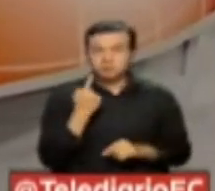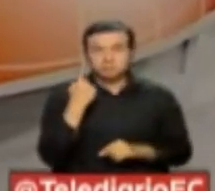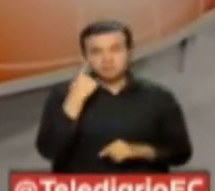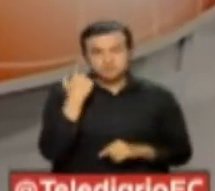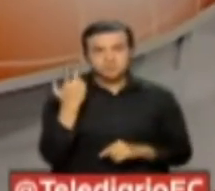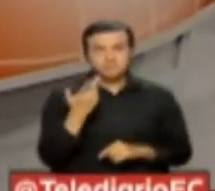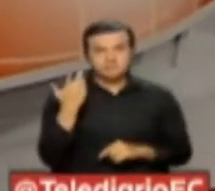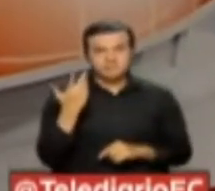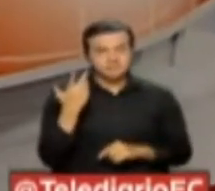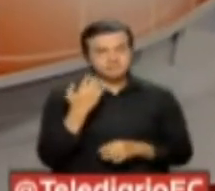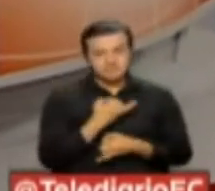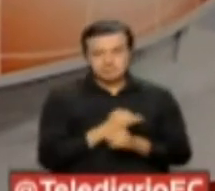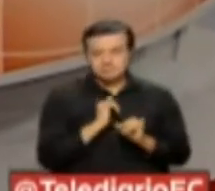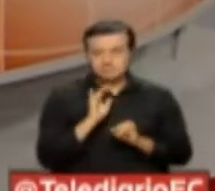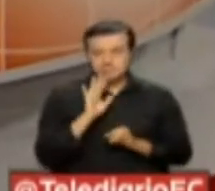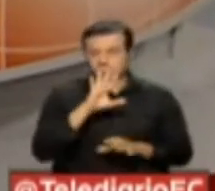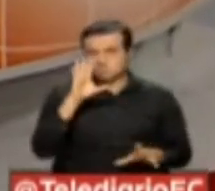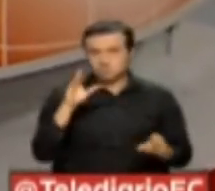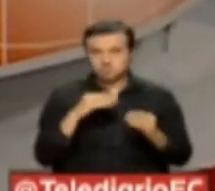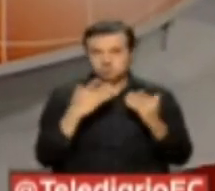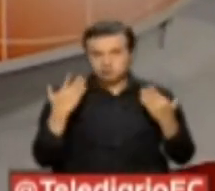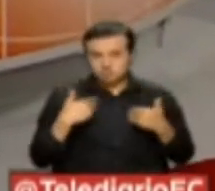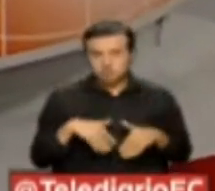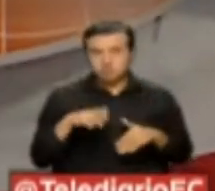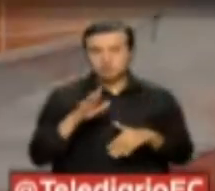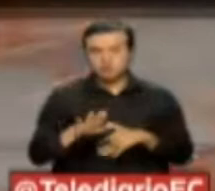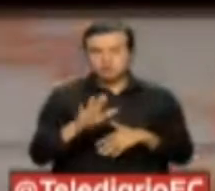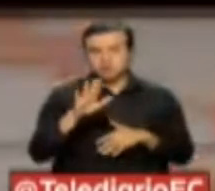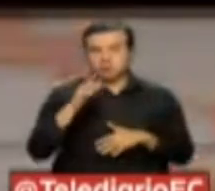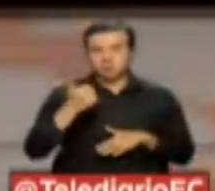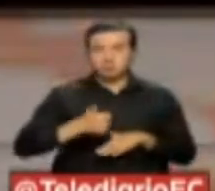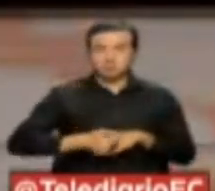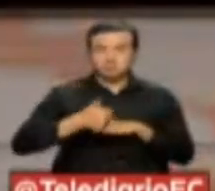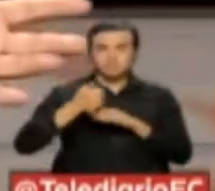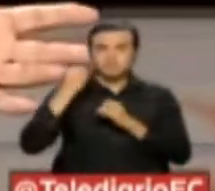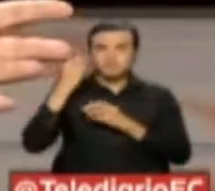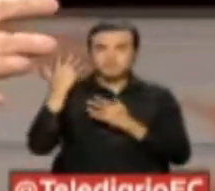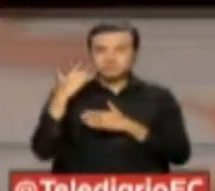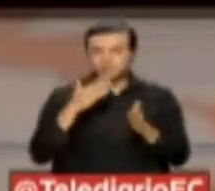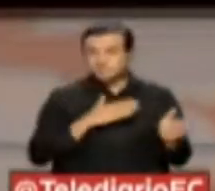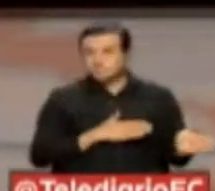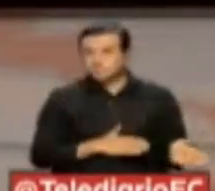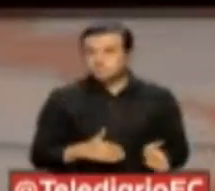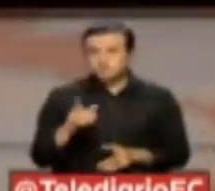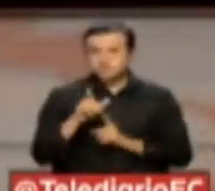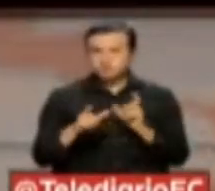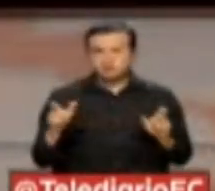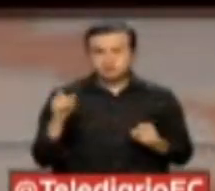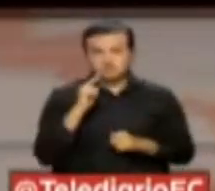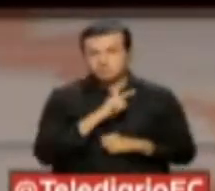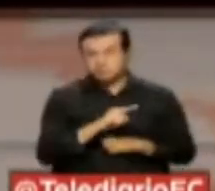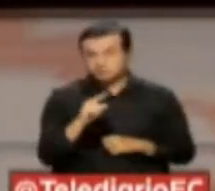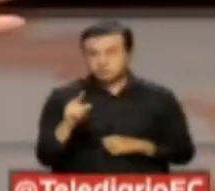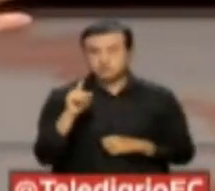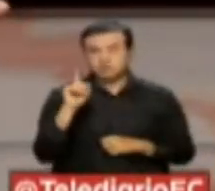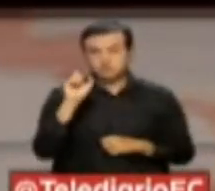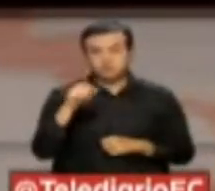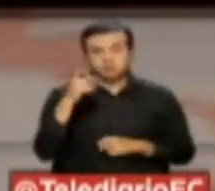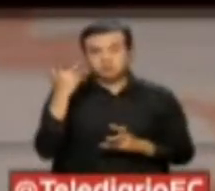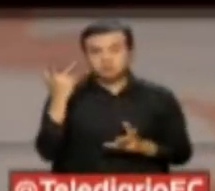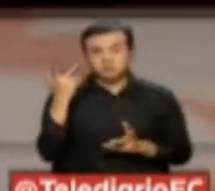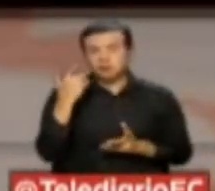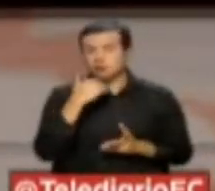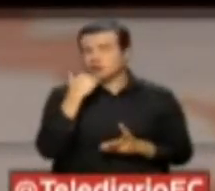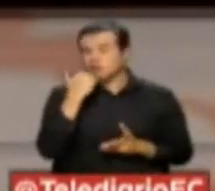de forma independiente todo lo que significa cumplimiento de nuestras funciones y esto es lo que percibe la ciudadanía entonces usted puede partir